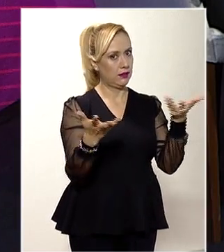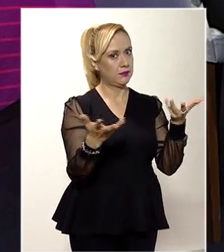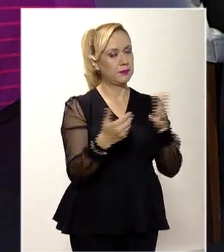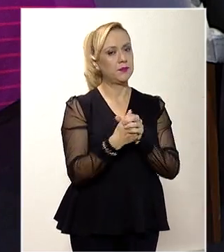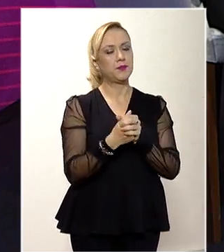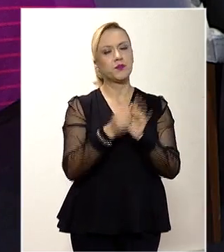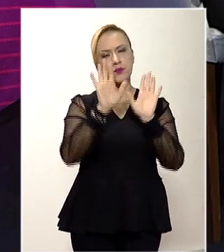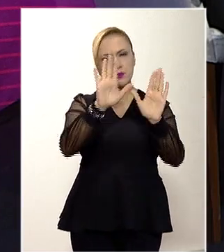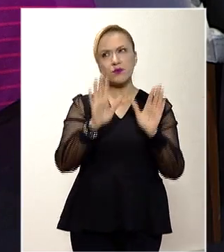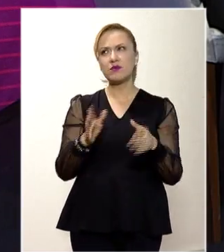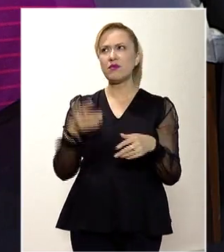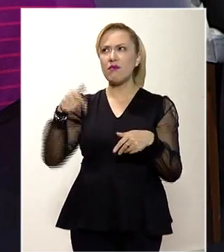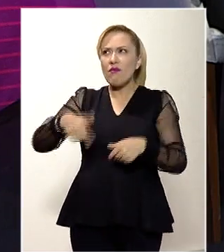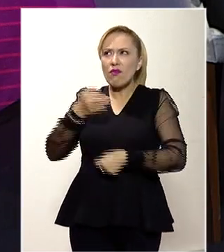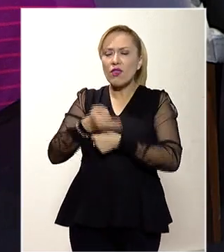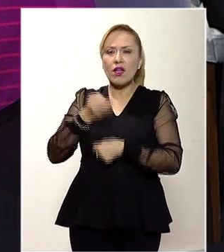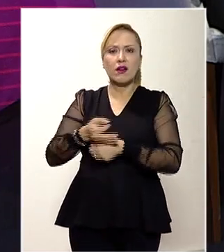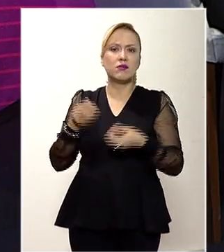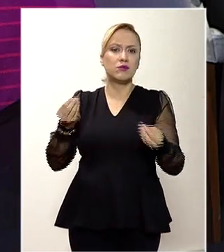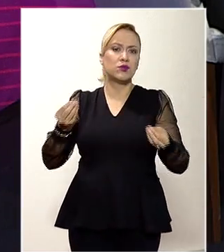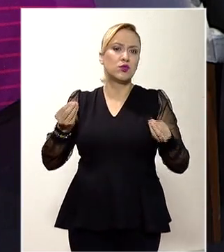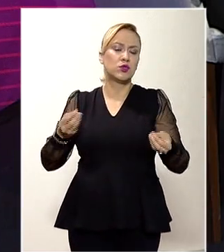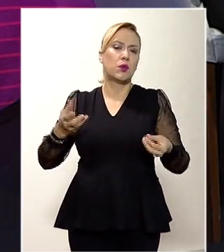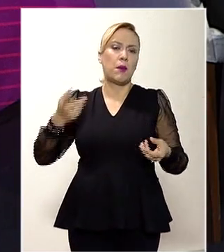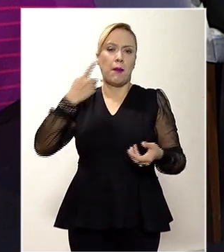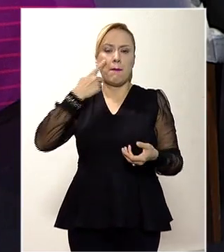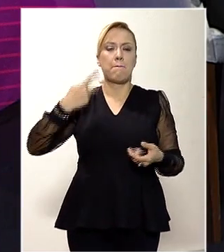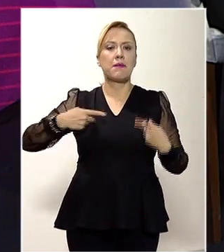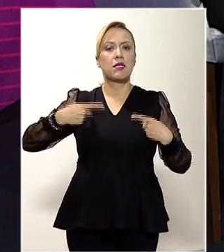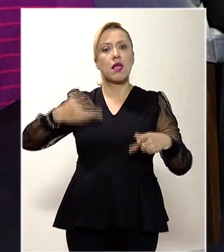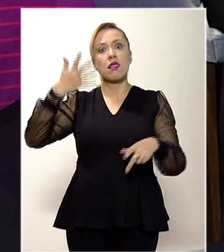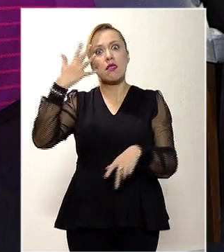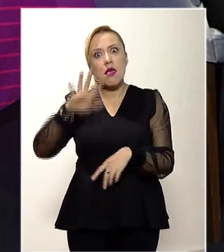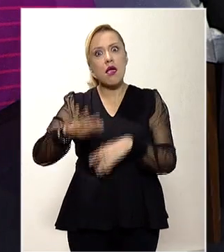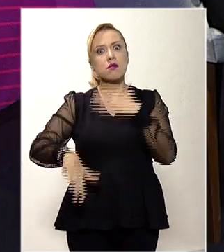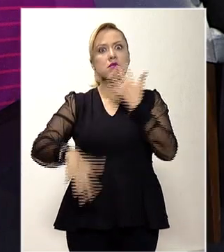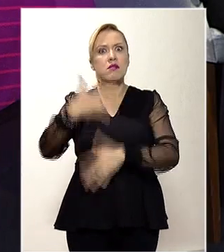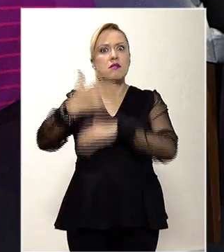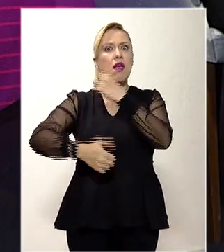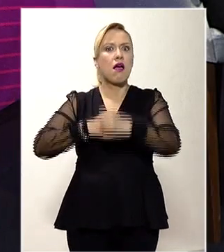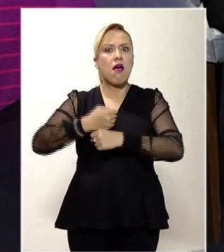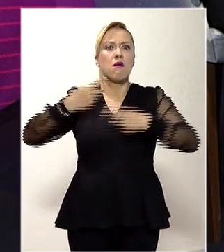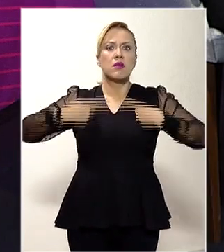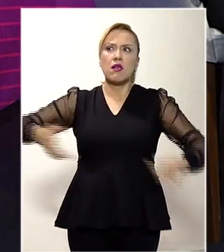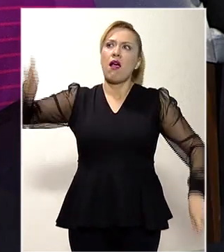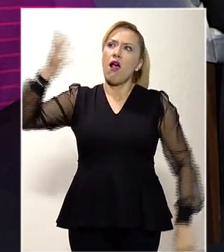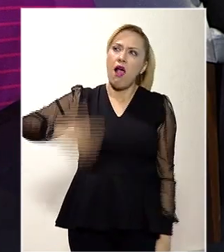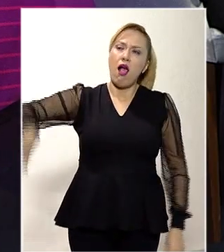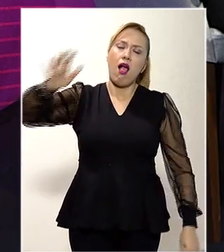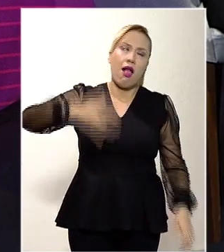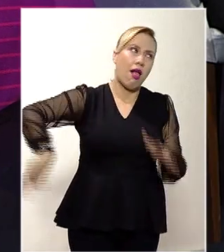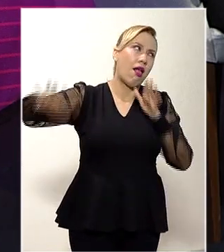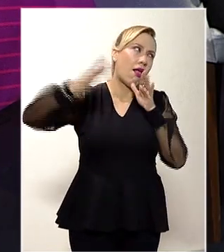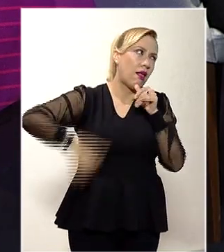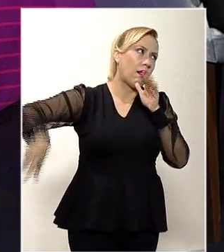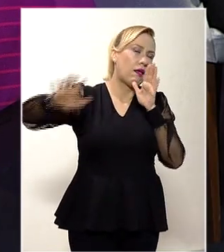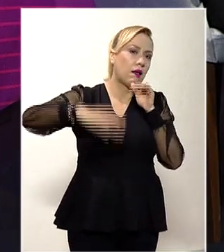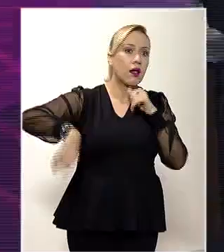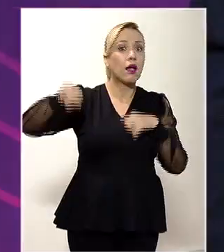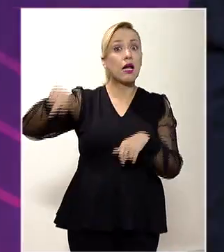casos, o sea, que hoy en día las personas llevan 10, 15 años buscando de personas que se pudieron haber encontrado en las